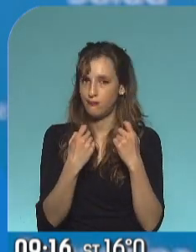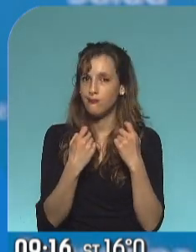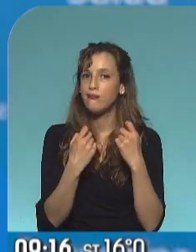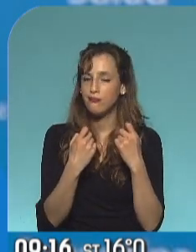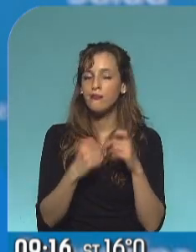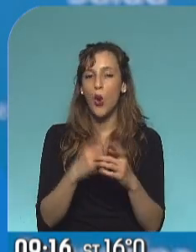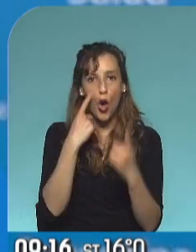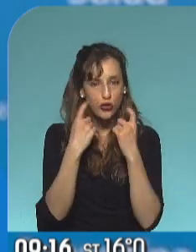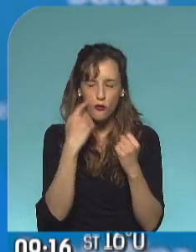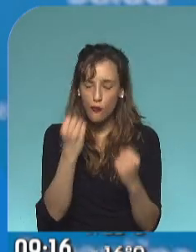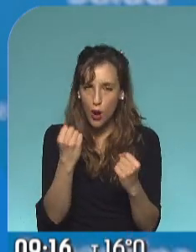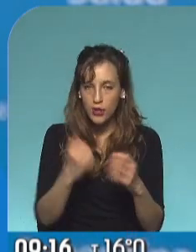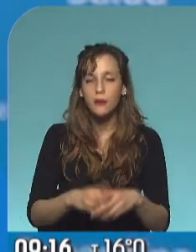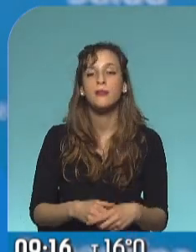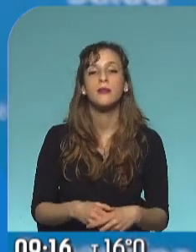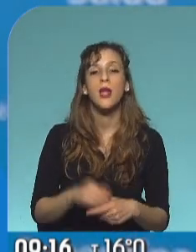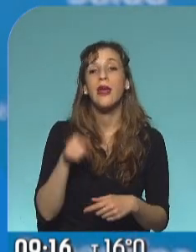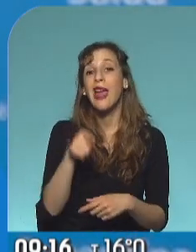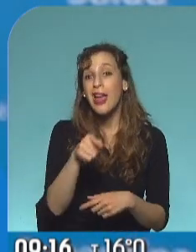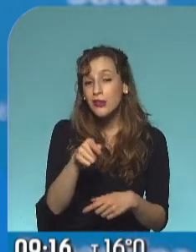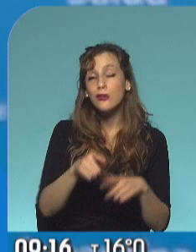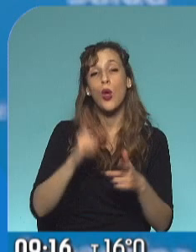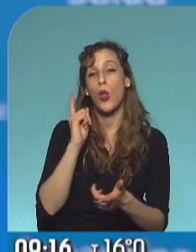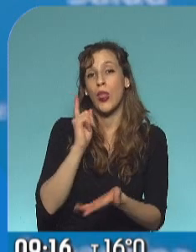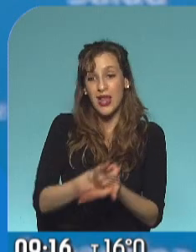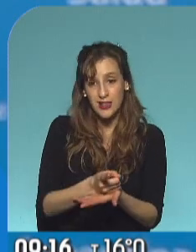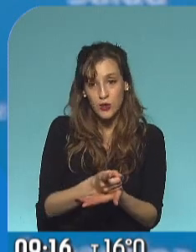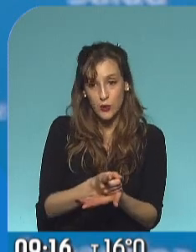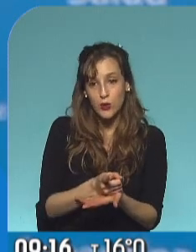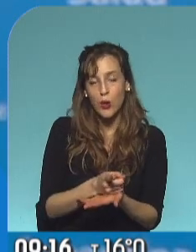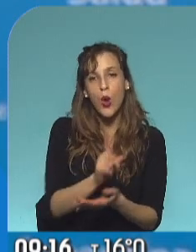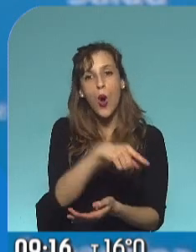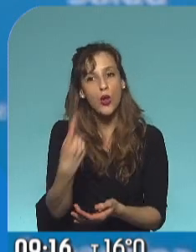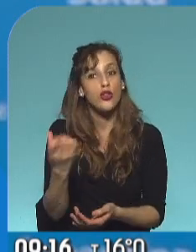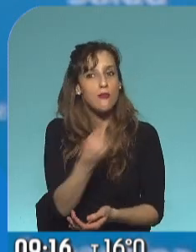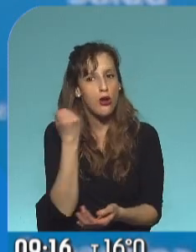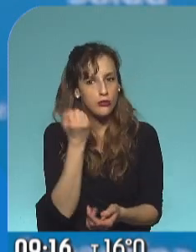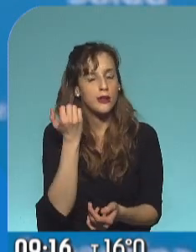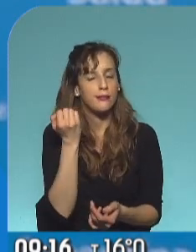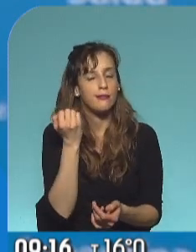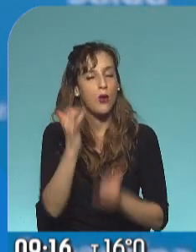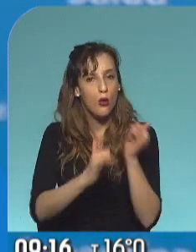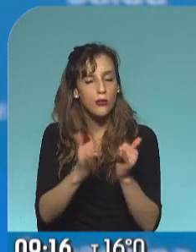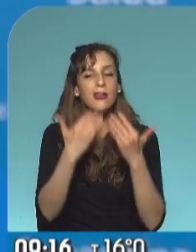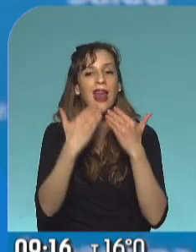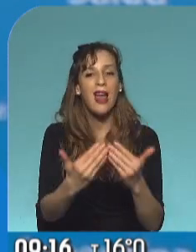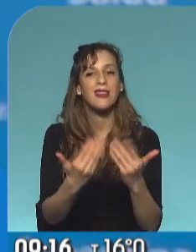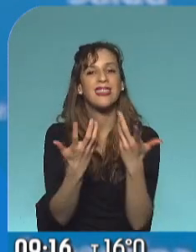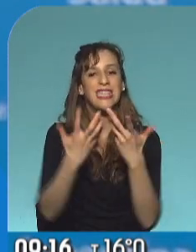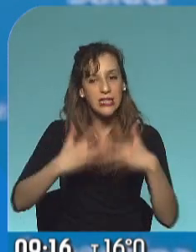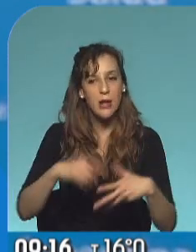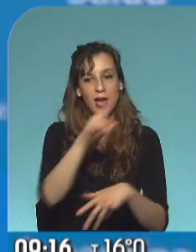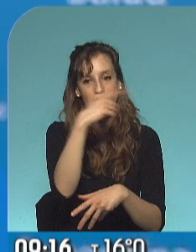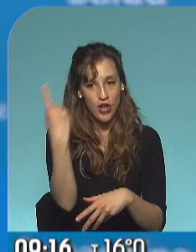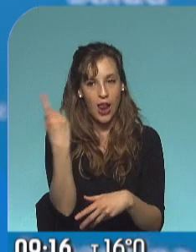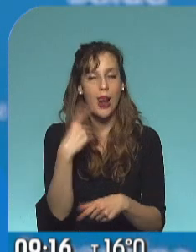epidemiológico así que desde ese punto de vista la otra situación importante para compartir es que a través del sistema nacional de vigilancia